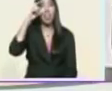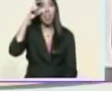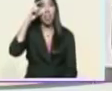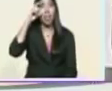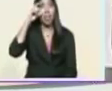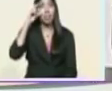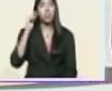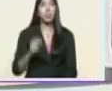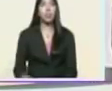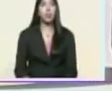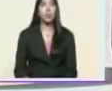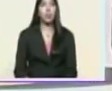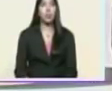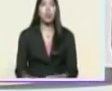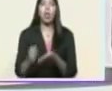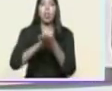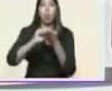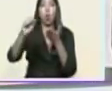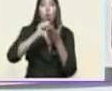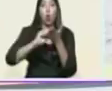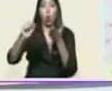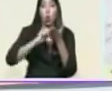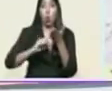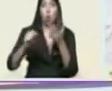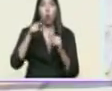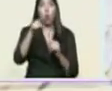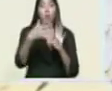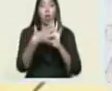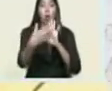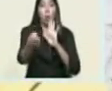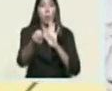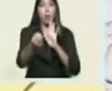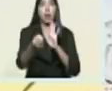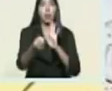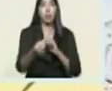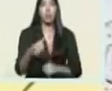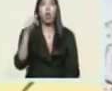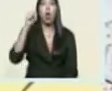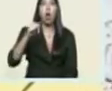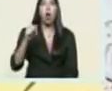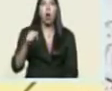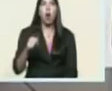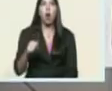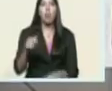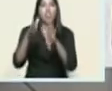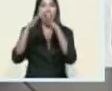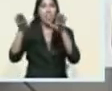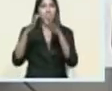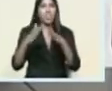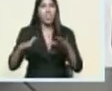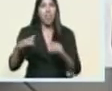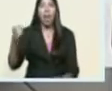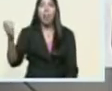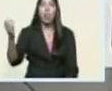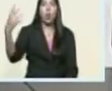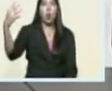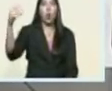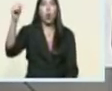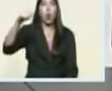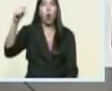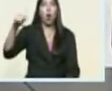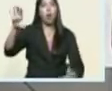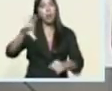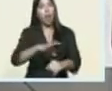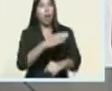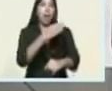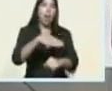nota de los anuncios que traigo. Primero de noviembre, hoy encendemos la luz de la Navidad. Hoy llegan los cantos